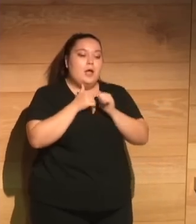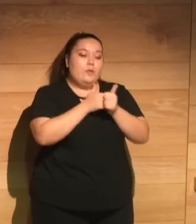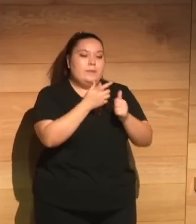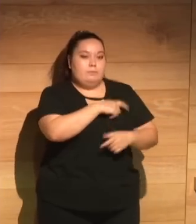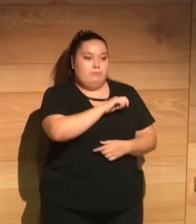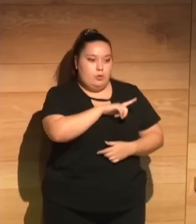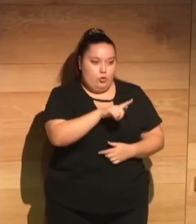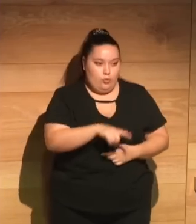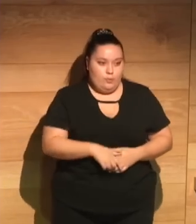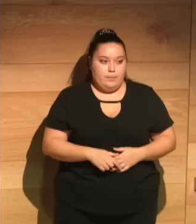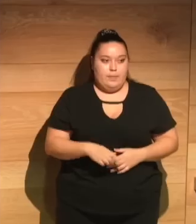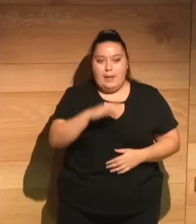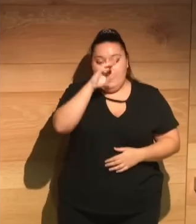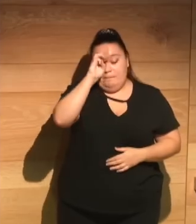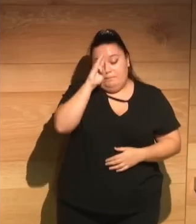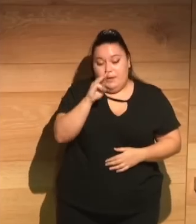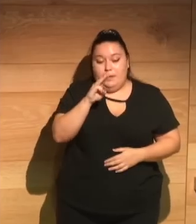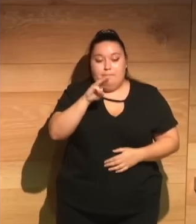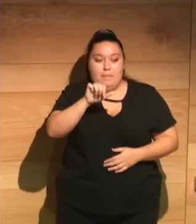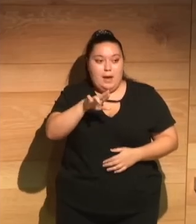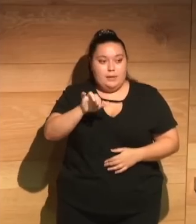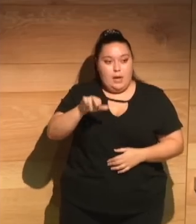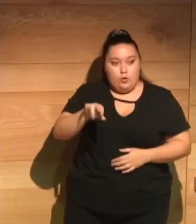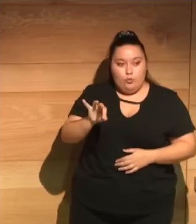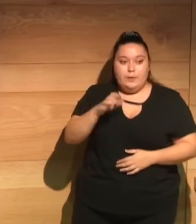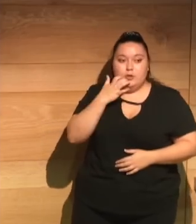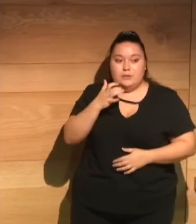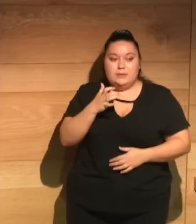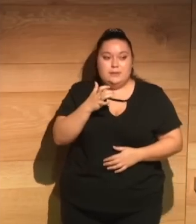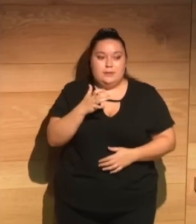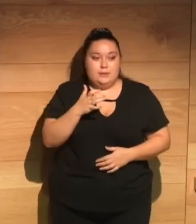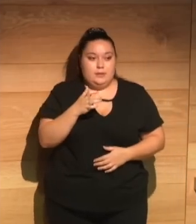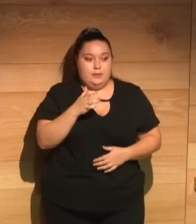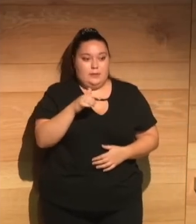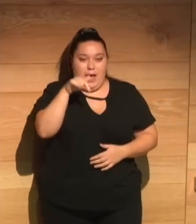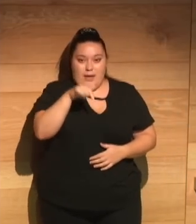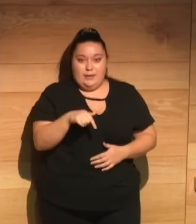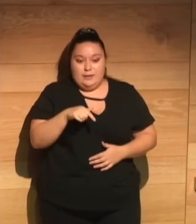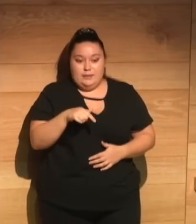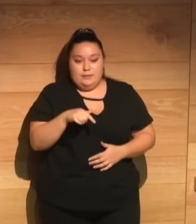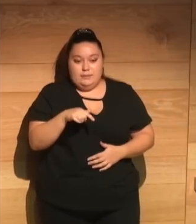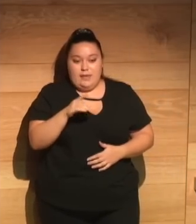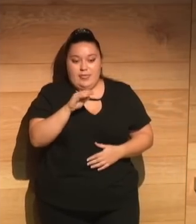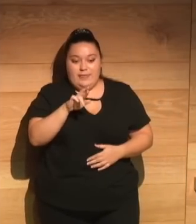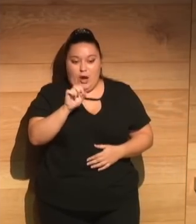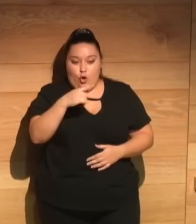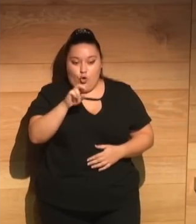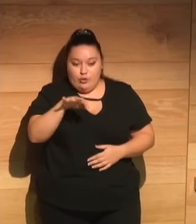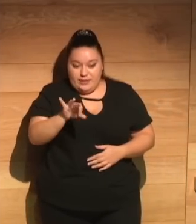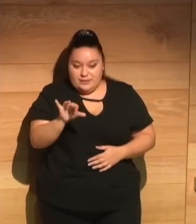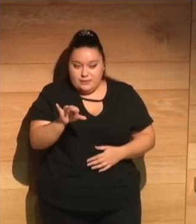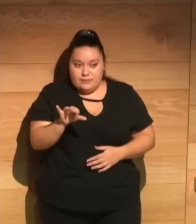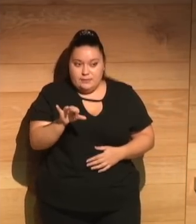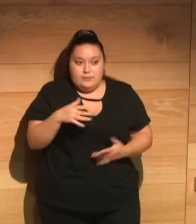hablar ahora en profundidad del padre Mariano, de Mariano Díez, pero la gente que escuche, si quiere, la Aquí Dragones sobre... Allí se van a enterar de, sobre